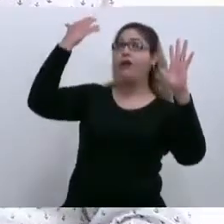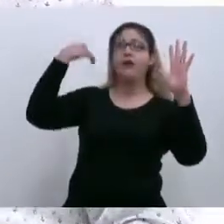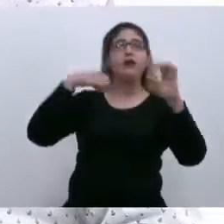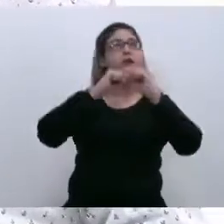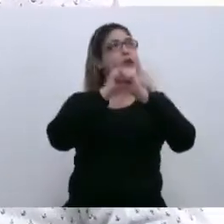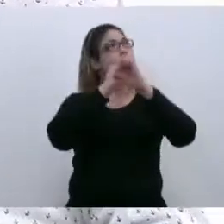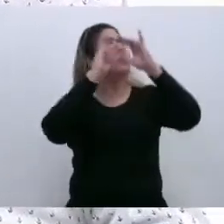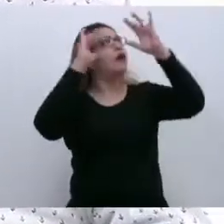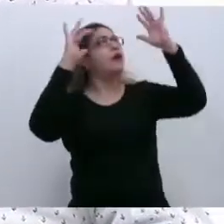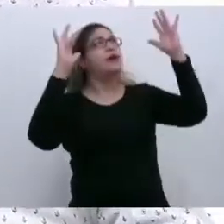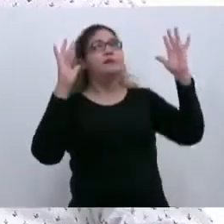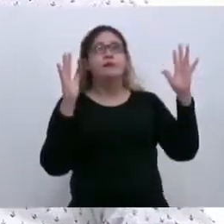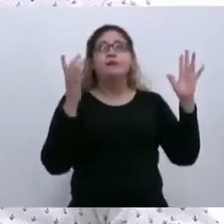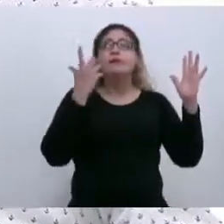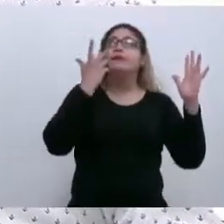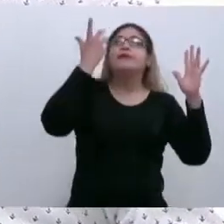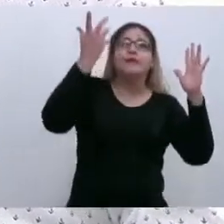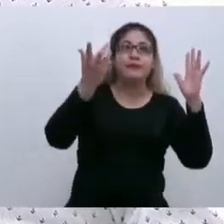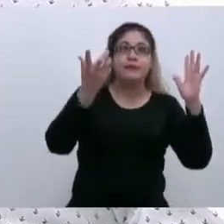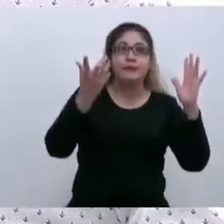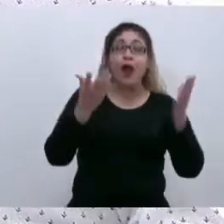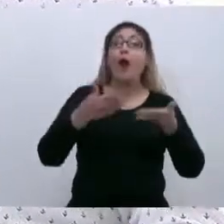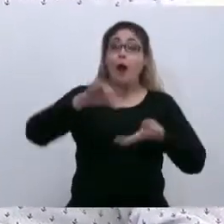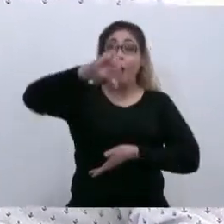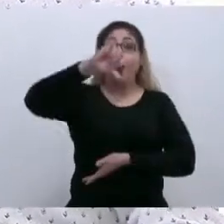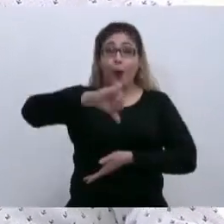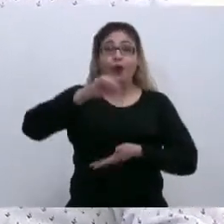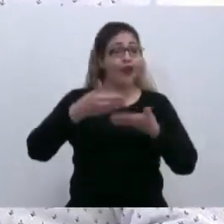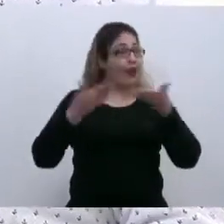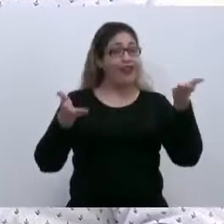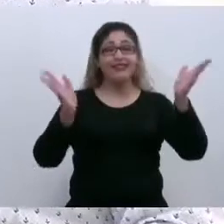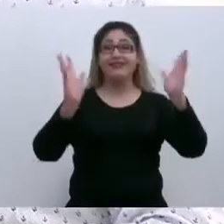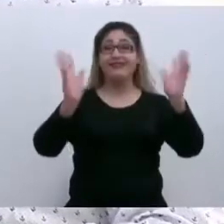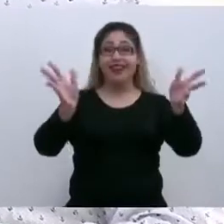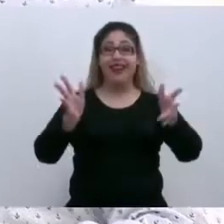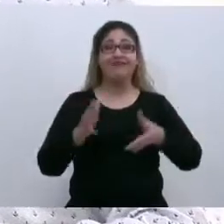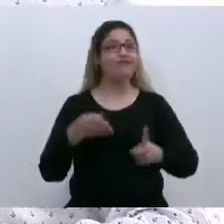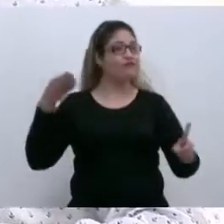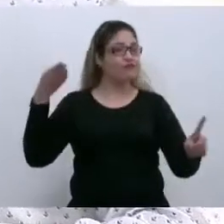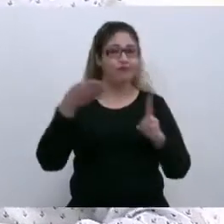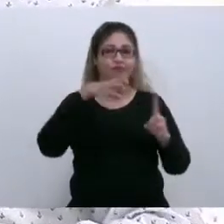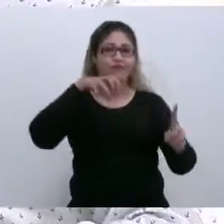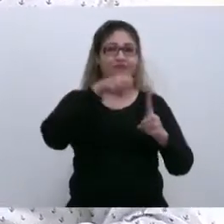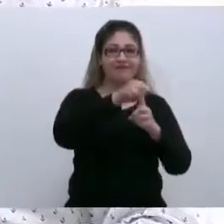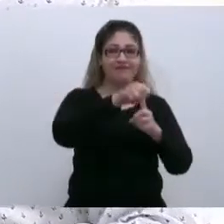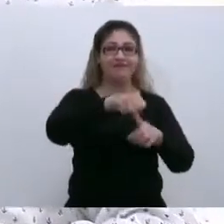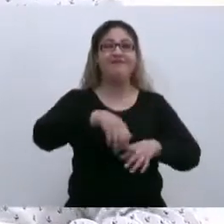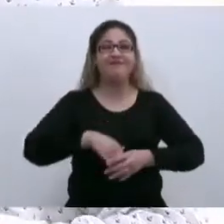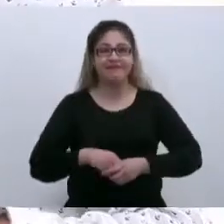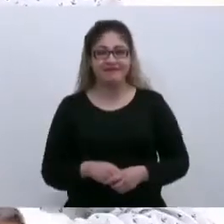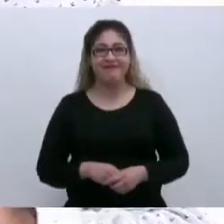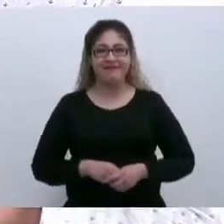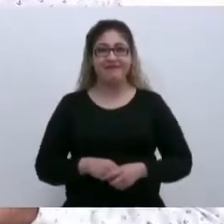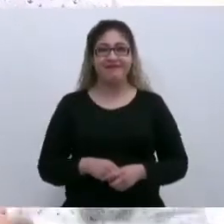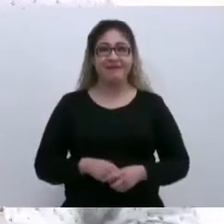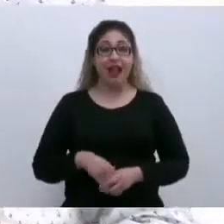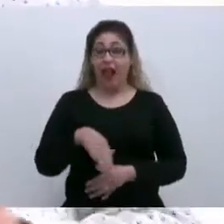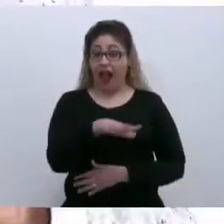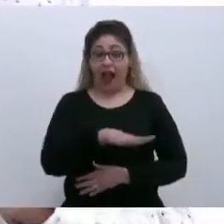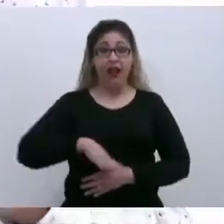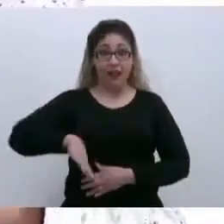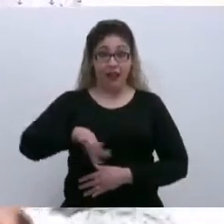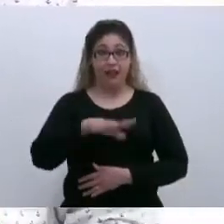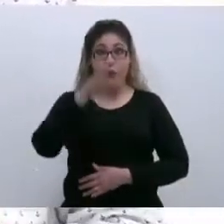los laguneros. Hoy entregamos a la comarca lagunera uno de los hospitales